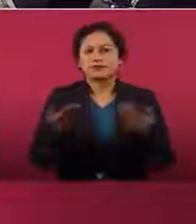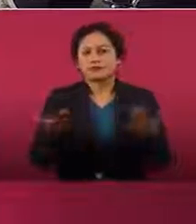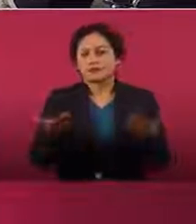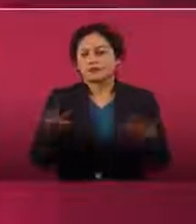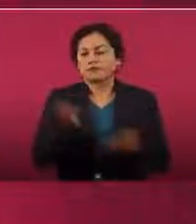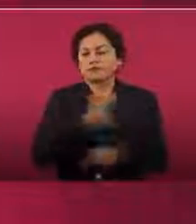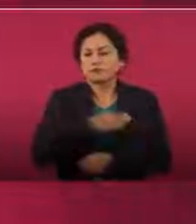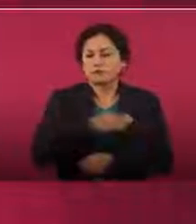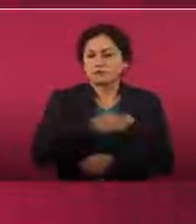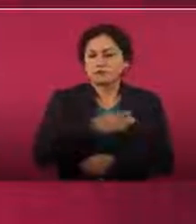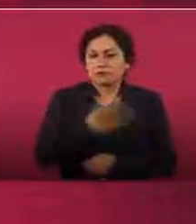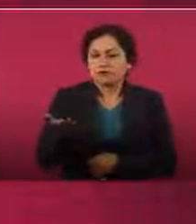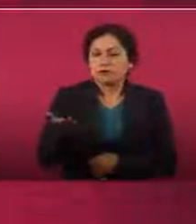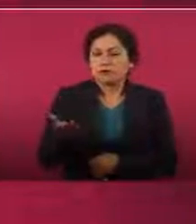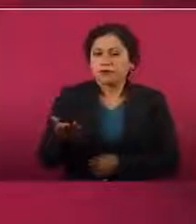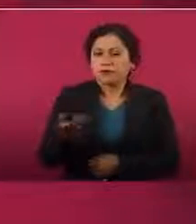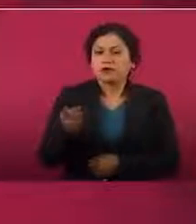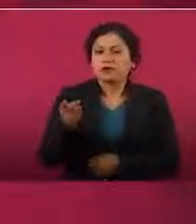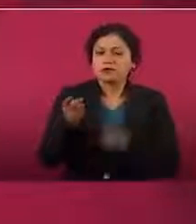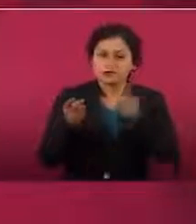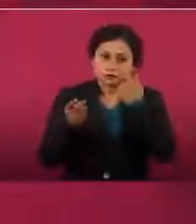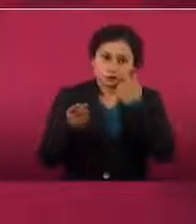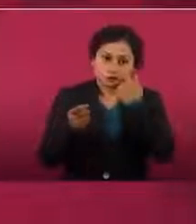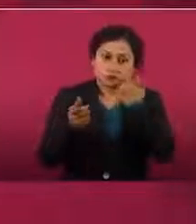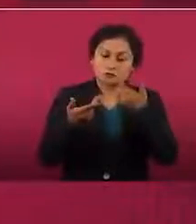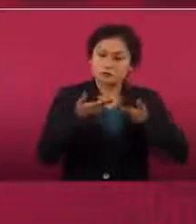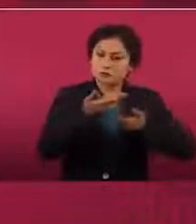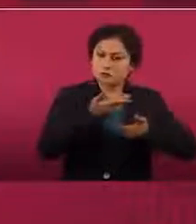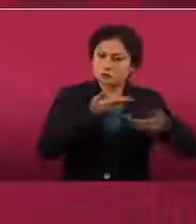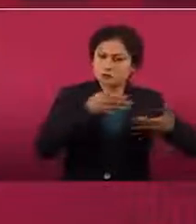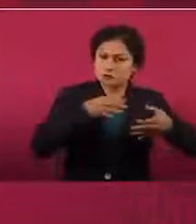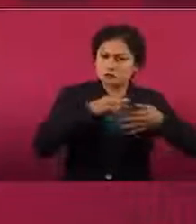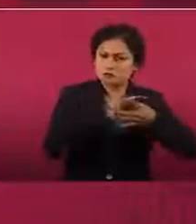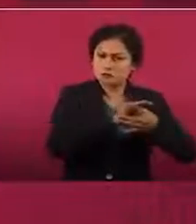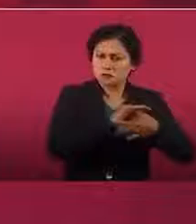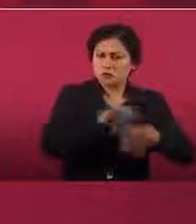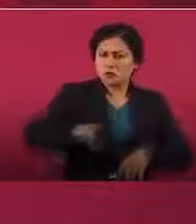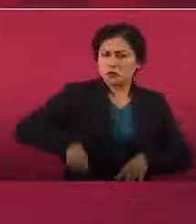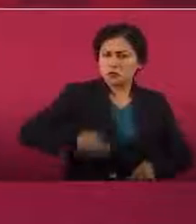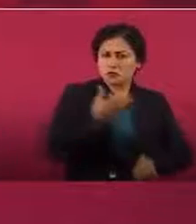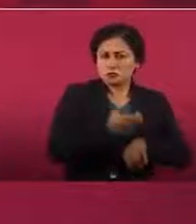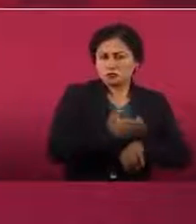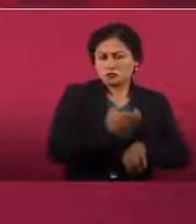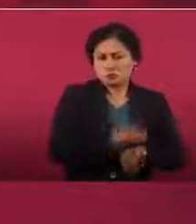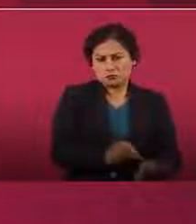Son muy buenas las relaciones con el gobierno de Estados Unidos